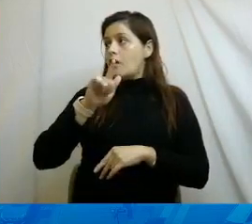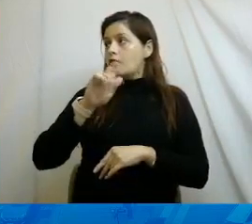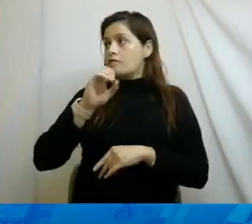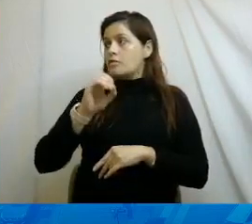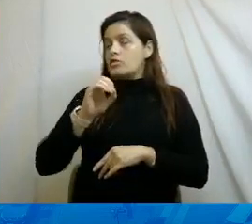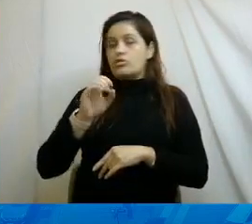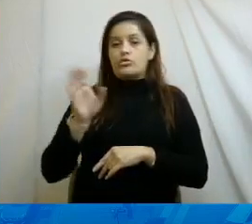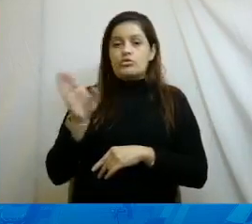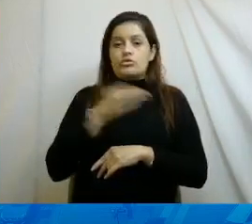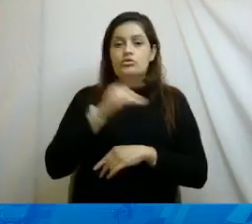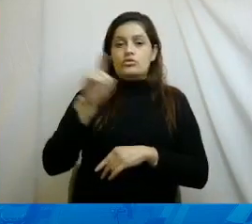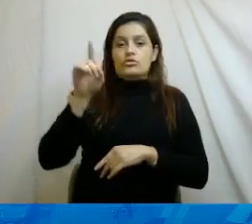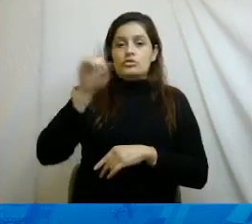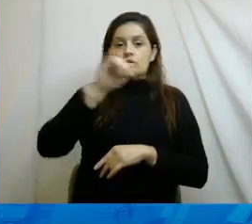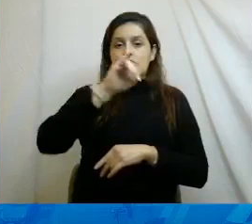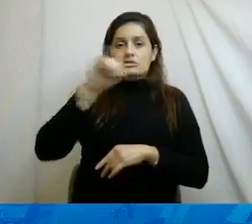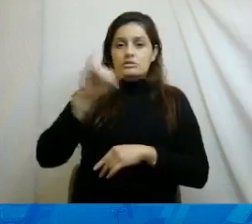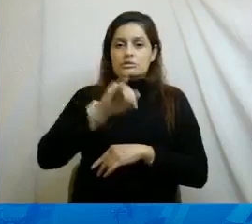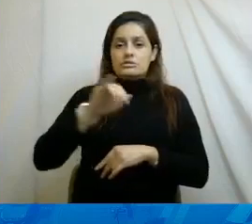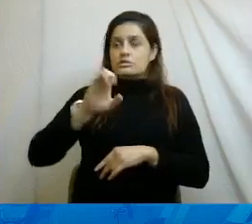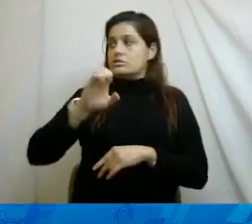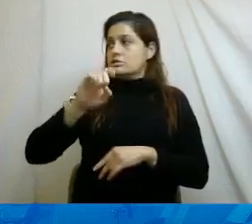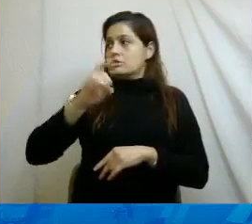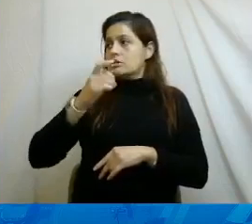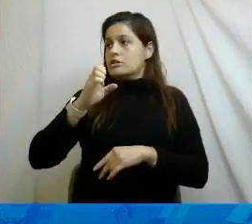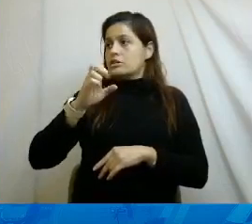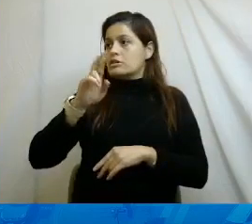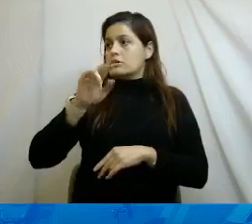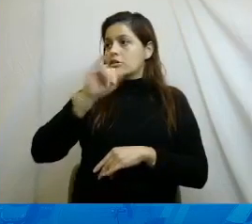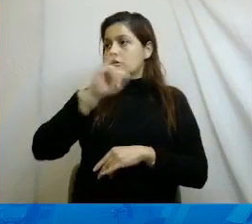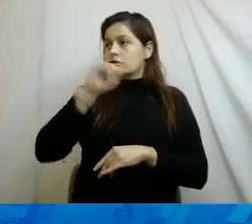Escuela Claudio Rao, Codigua.